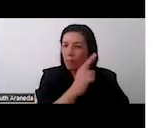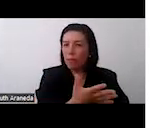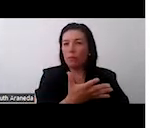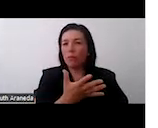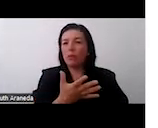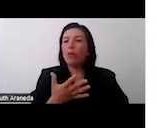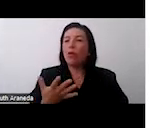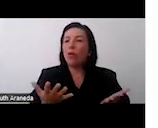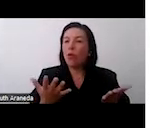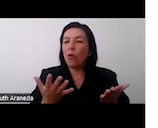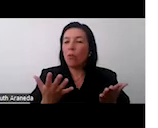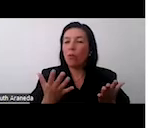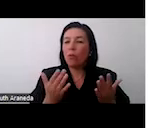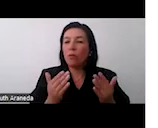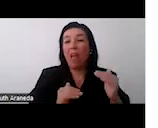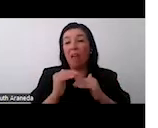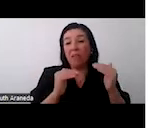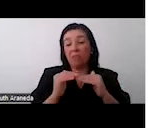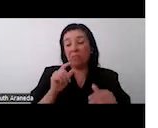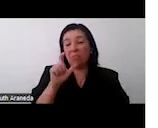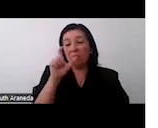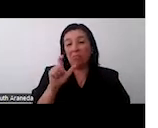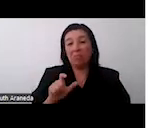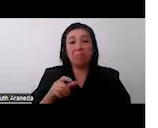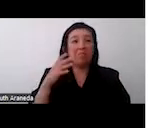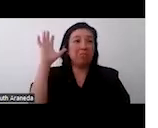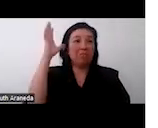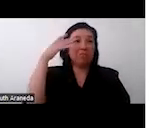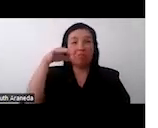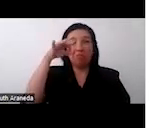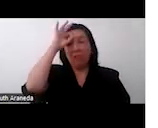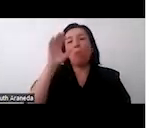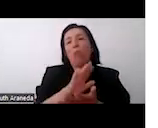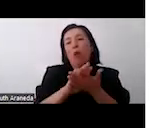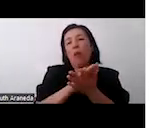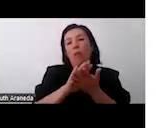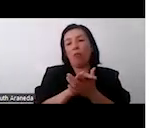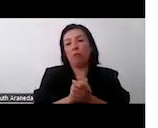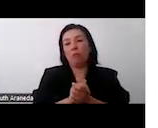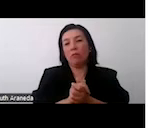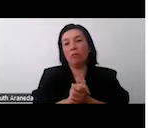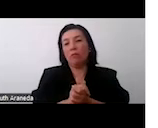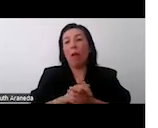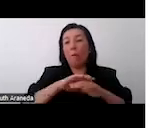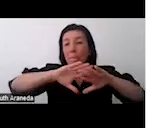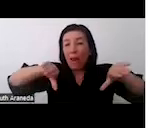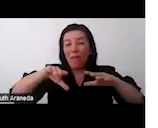de actos que de repente uno no le toma la importancia, como tirar un papel a la